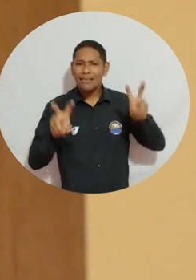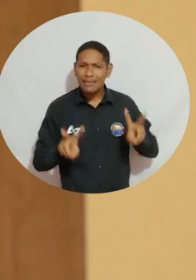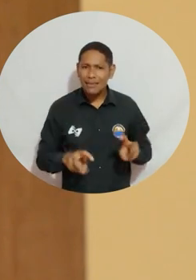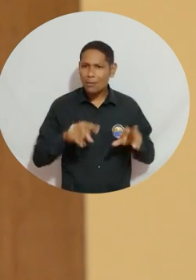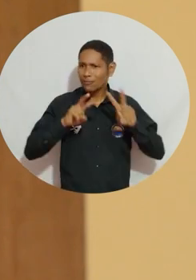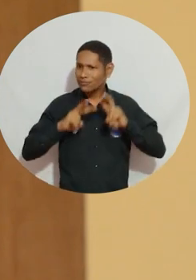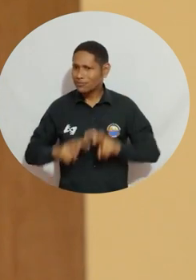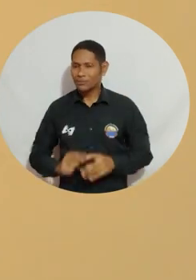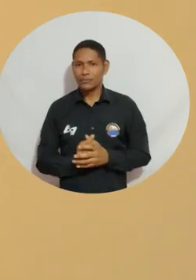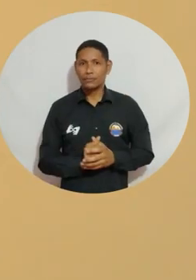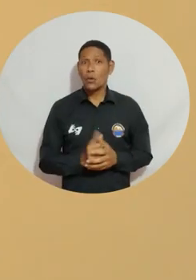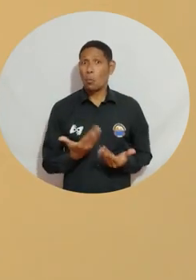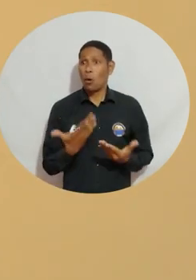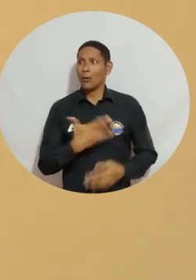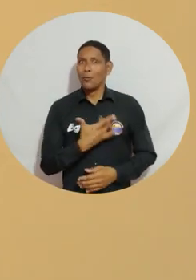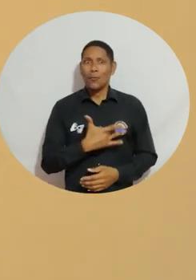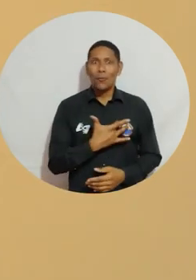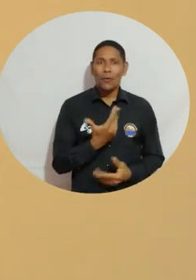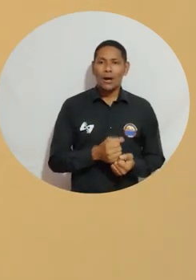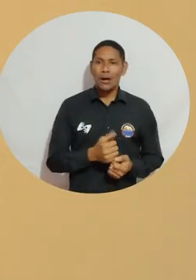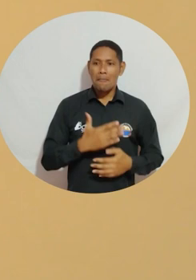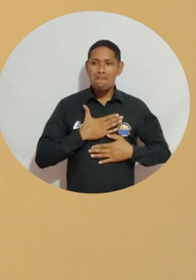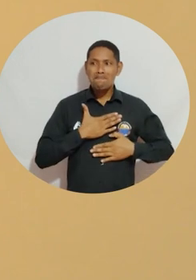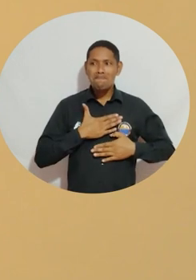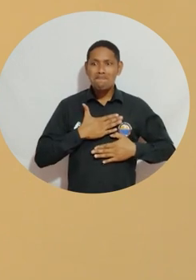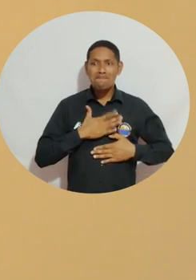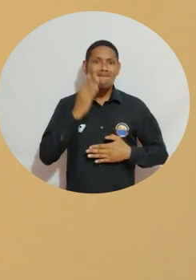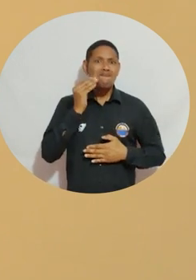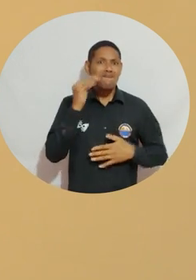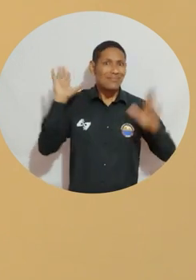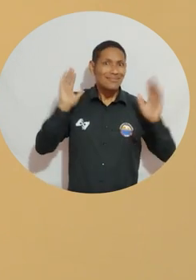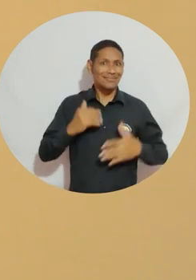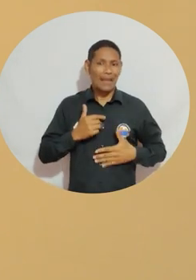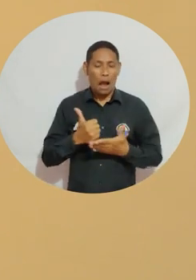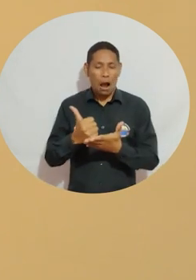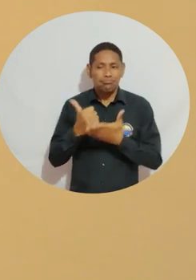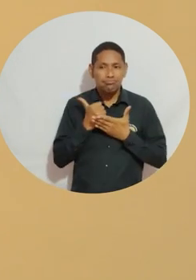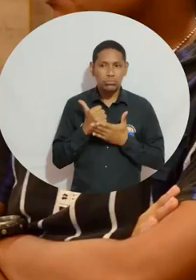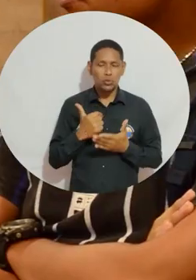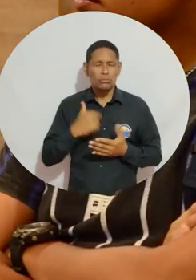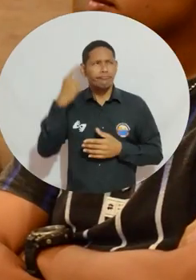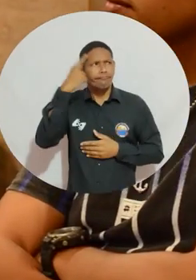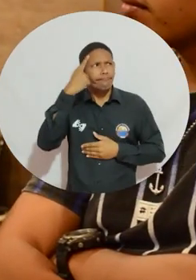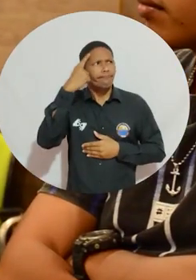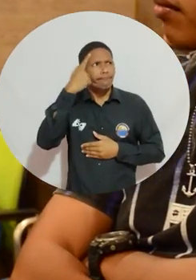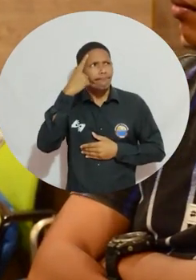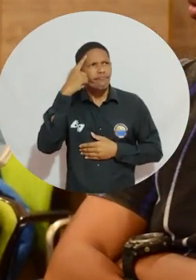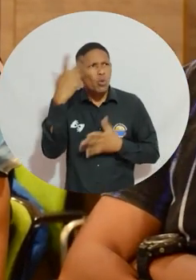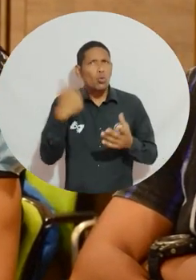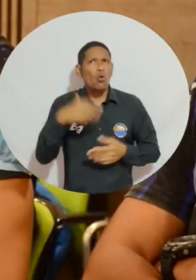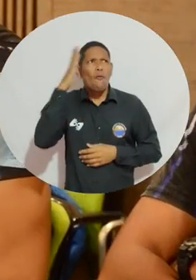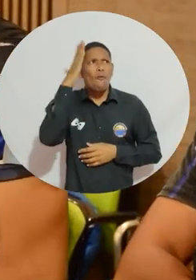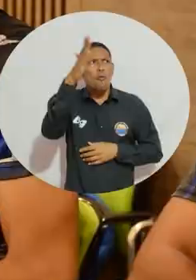todos estos temas investigativos. Nos motiva mucho porque eso expande nuestro campo, nuestro panorama, y eso me ayuda también